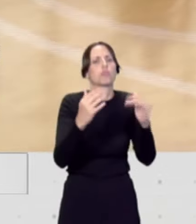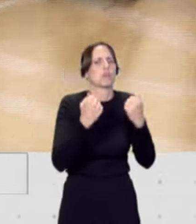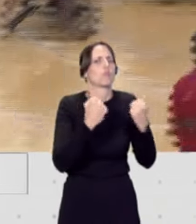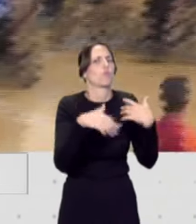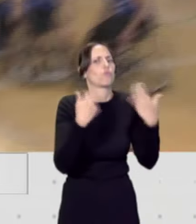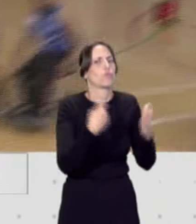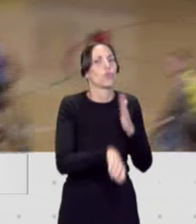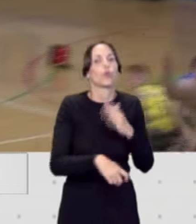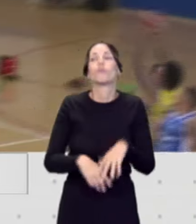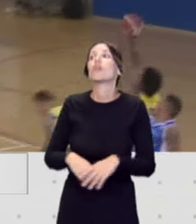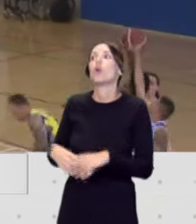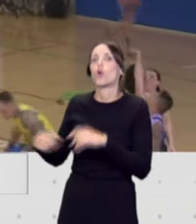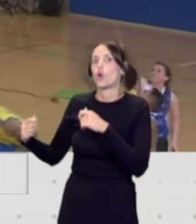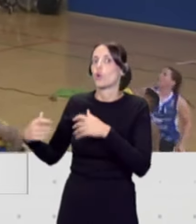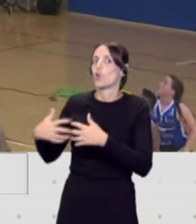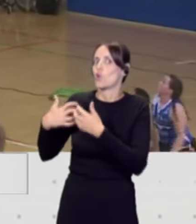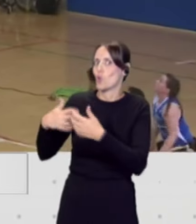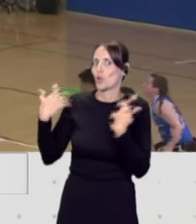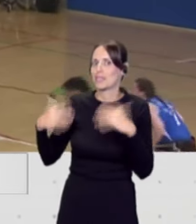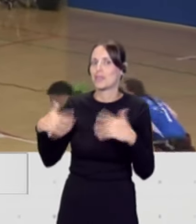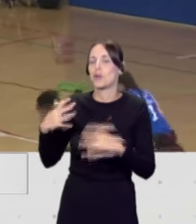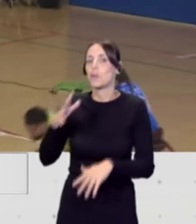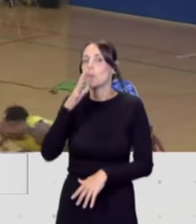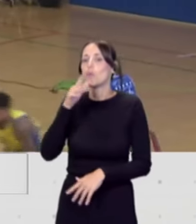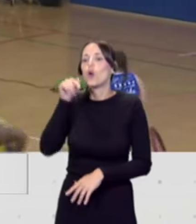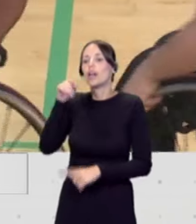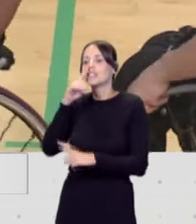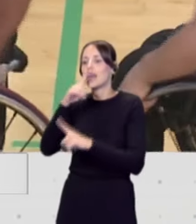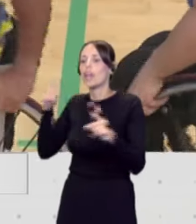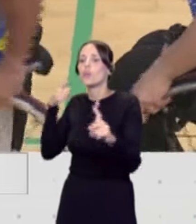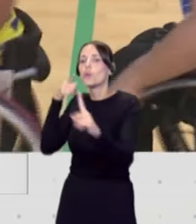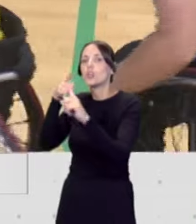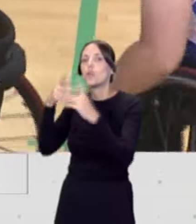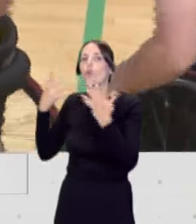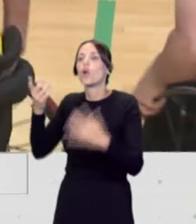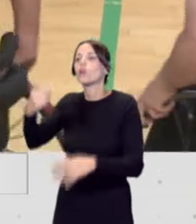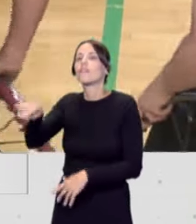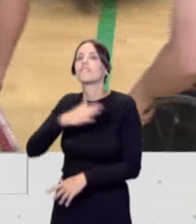de poder a poder, porque Raúl, los objetivos de este año, ¿cuáles son? ¿Por qué quieren luchar?